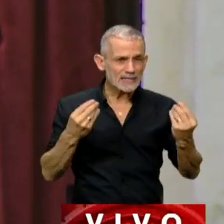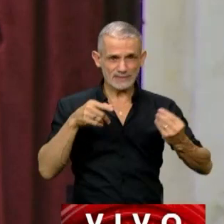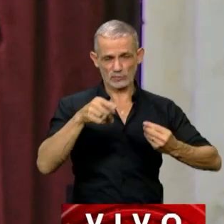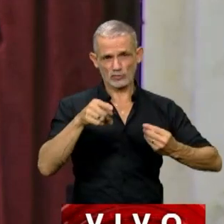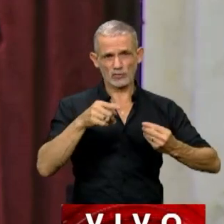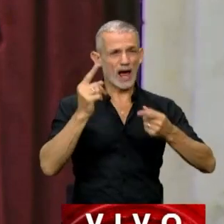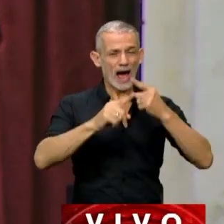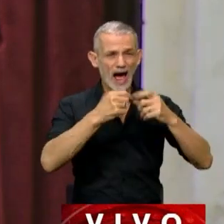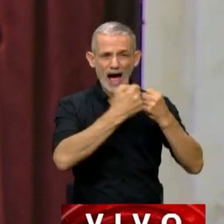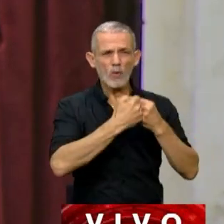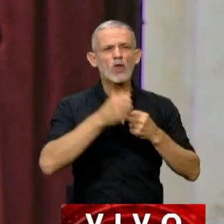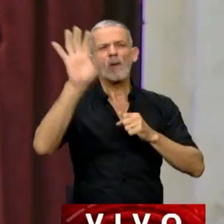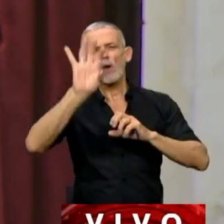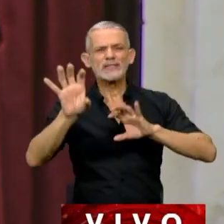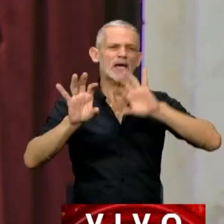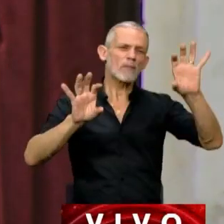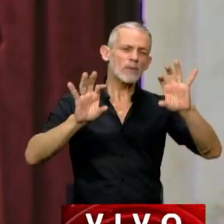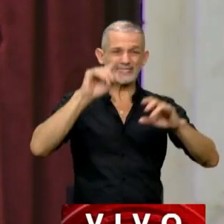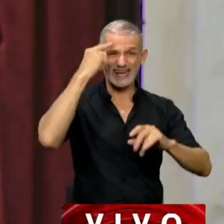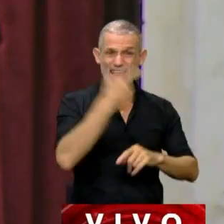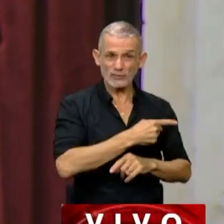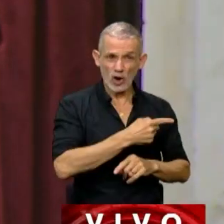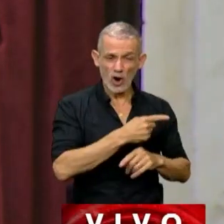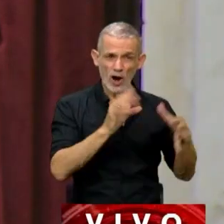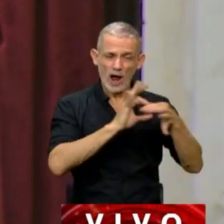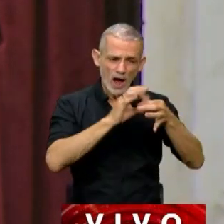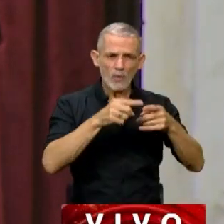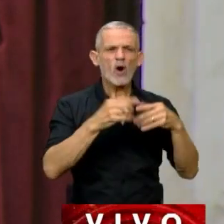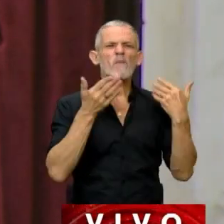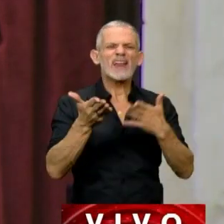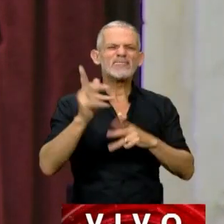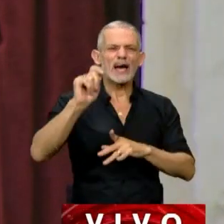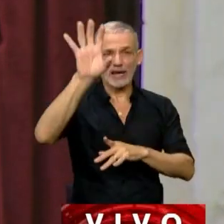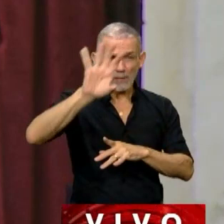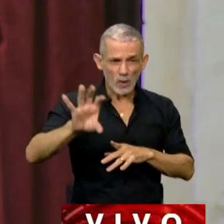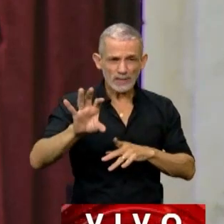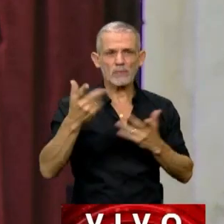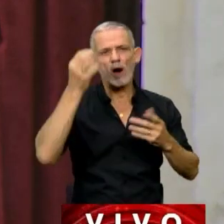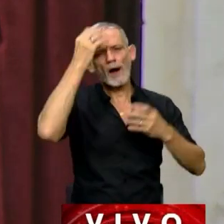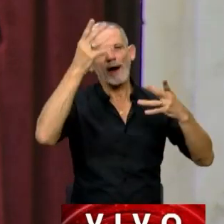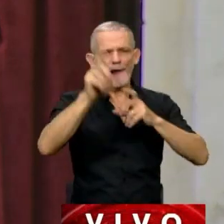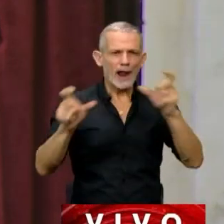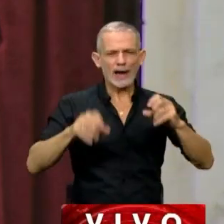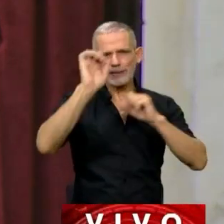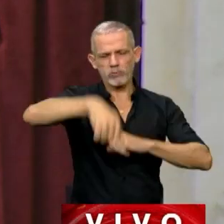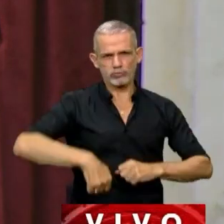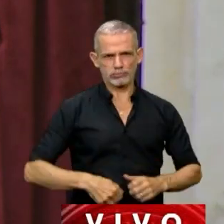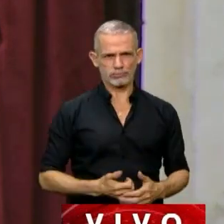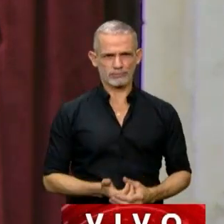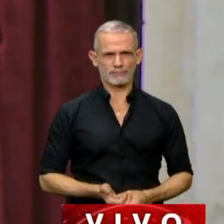de un acuerdo entre provincias y nación que las beneficia a ellas, pero se olvidó de la gente. Muchas